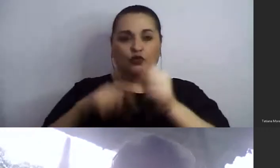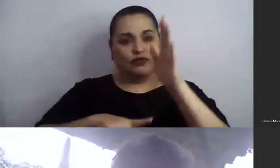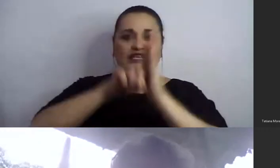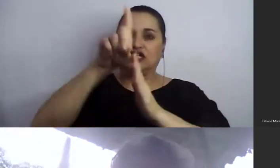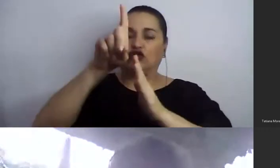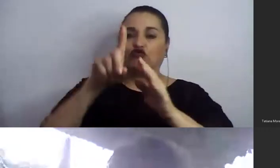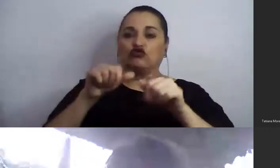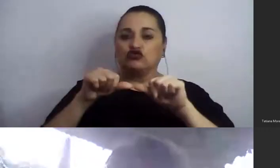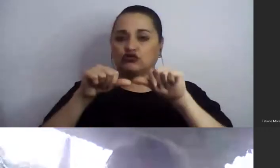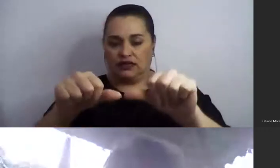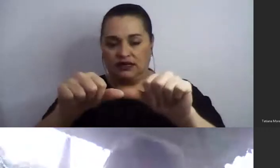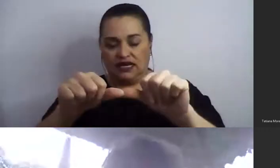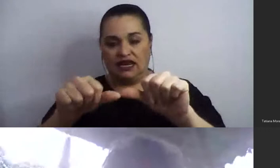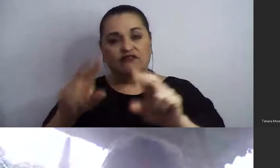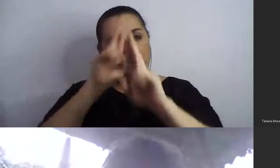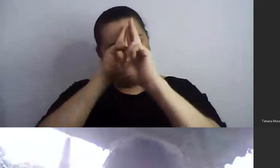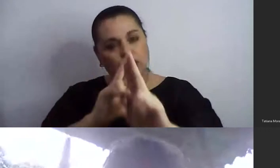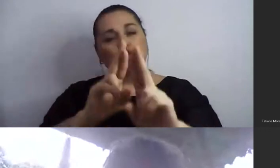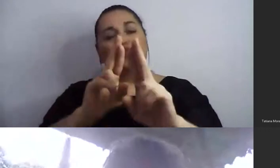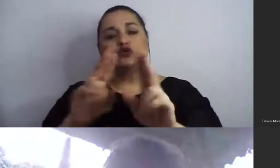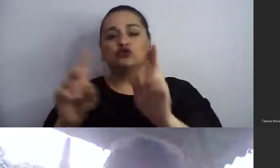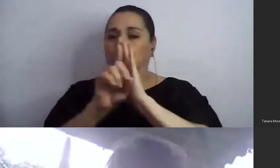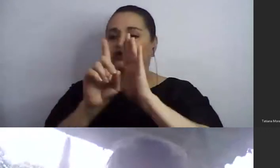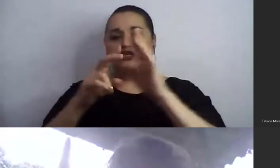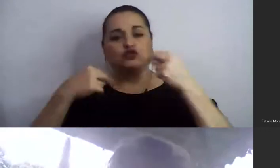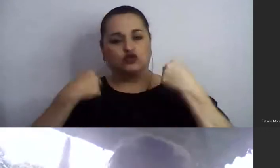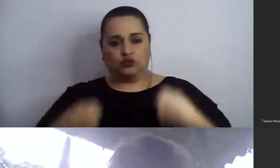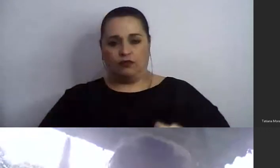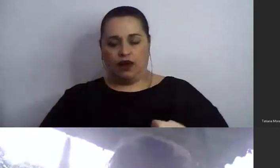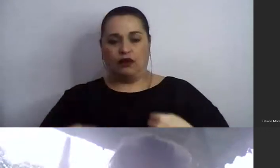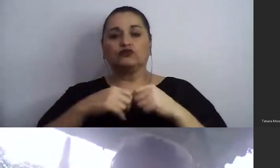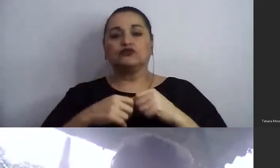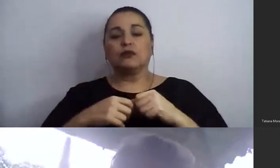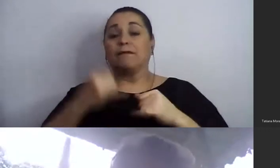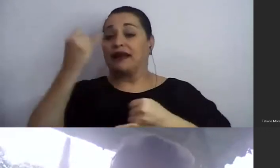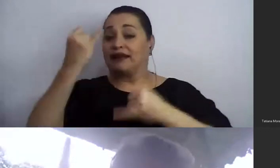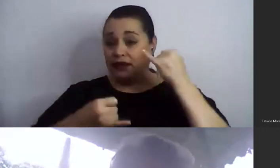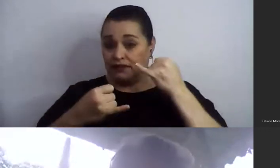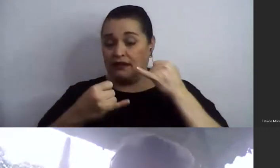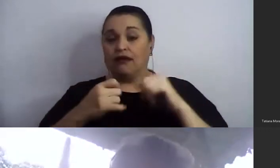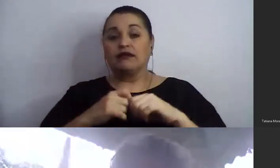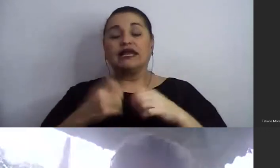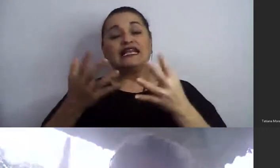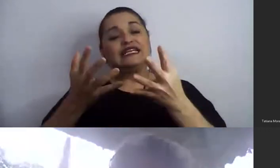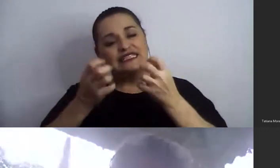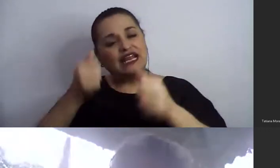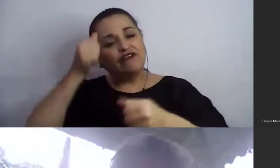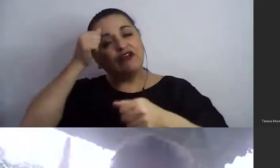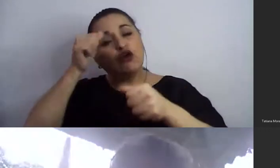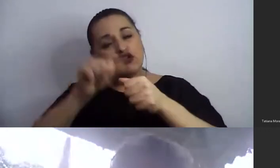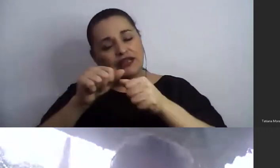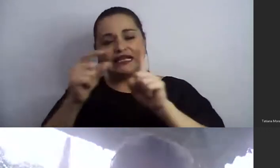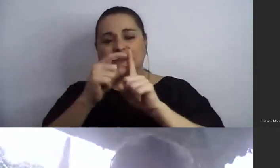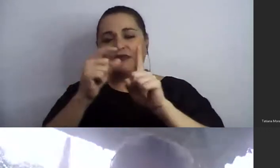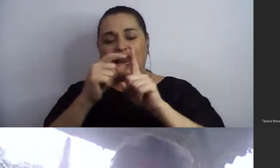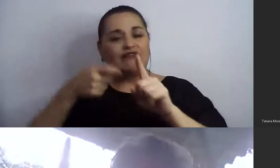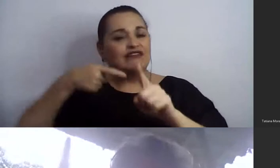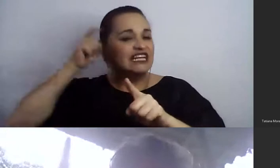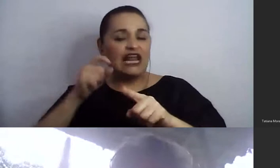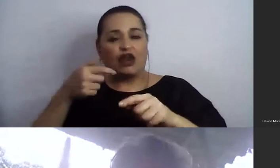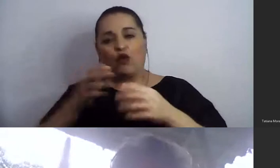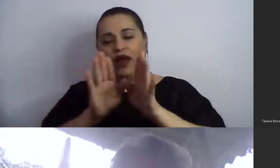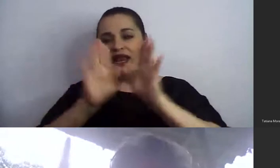sostenible respetuoso de los derechos humanos para terminar quisiera recordar las palabras del secretario general